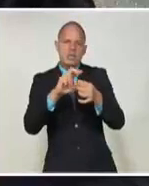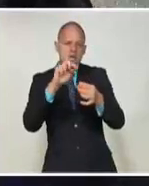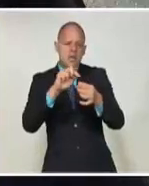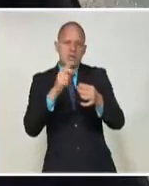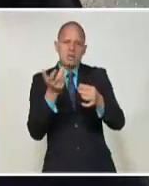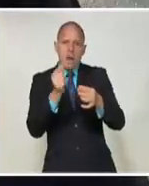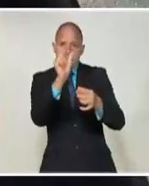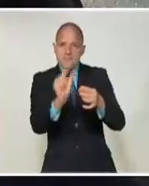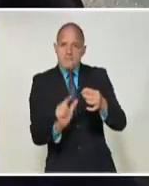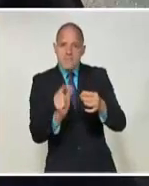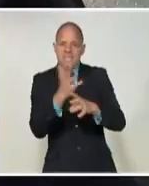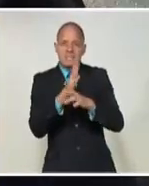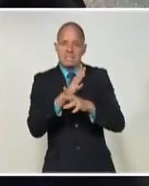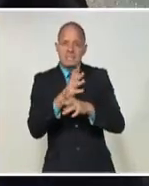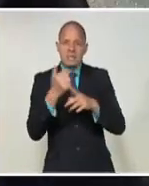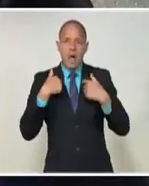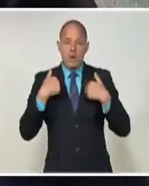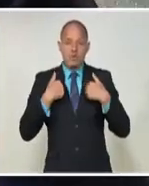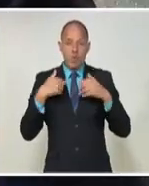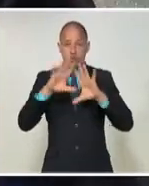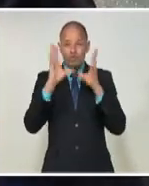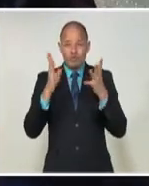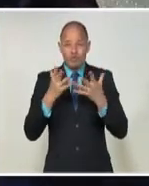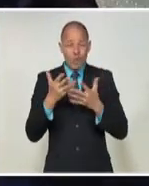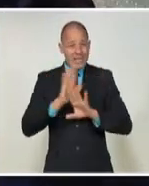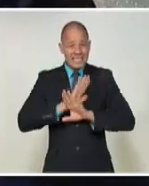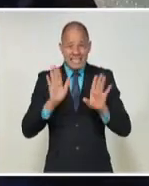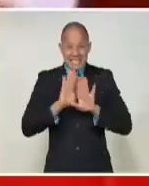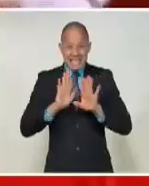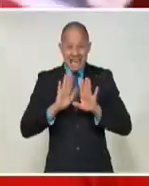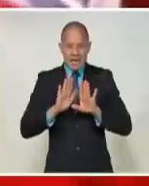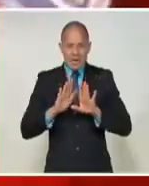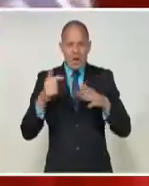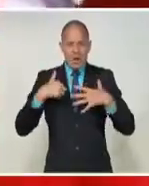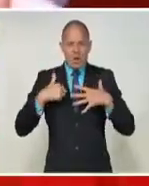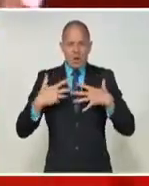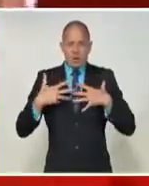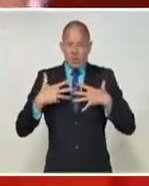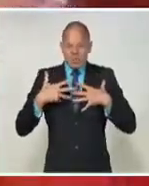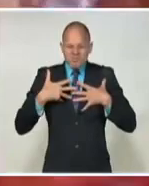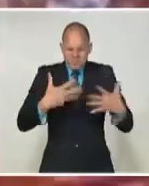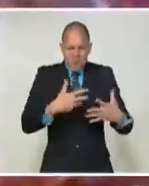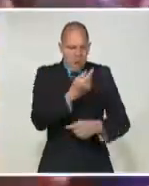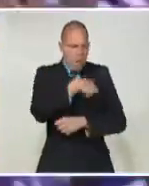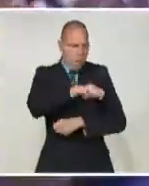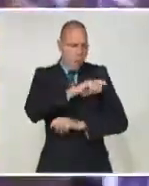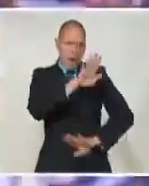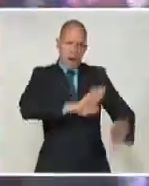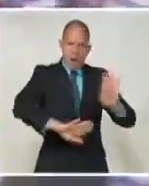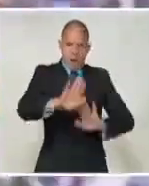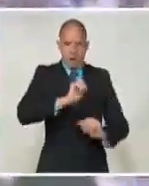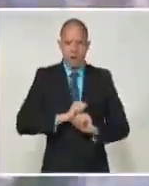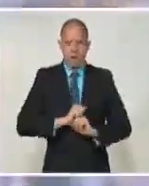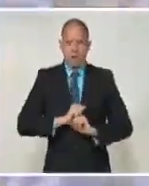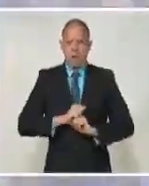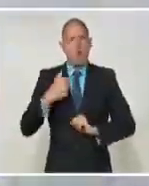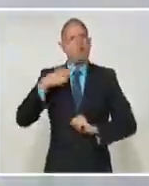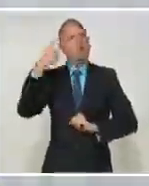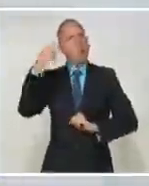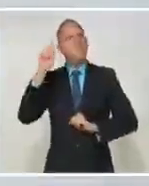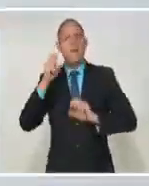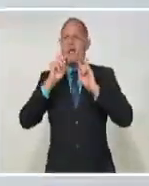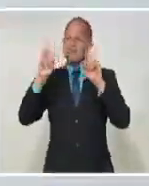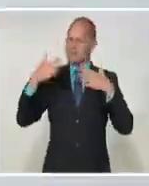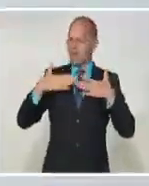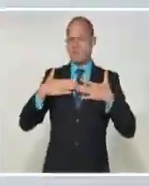a lo más grande que un ser humano tiene, que es la renuncia aparente del honor. Y ese humanismo de Fidel está presente. Hoy también sigue siendo